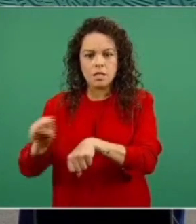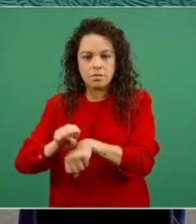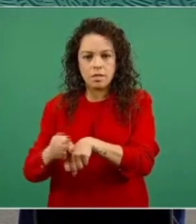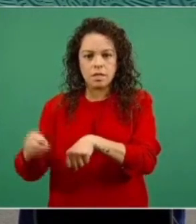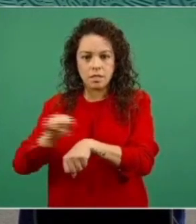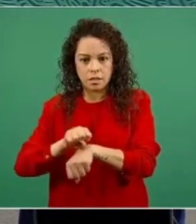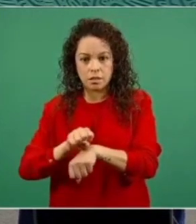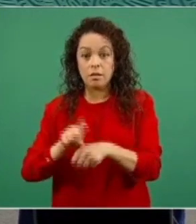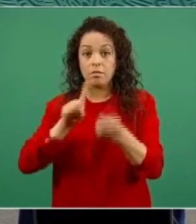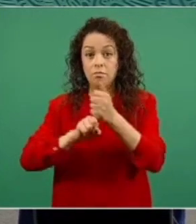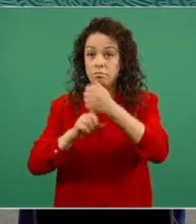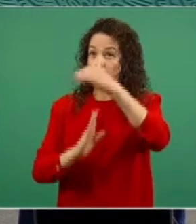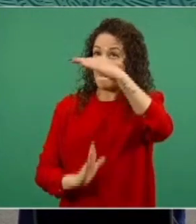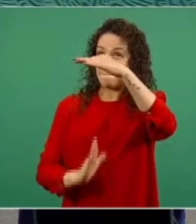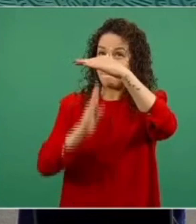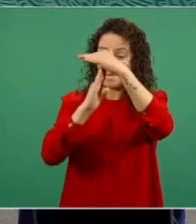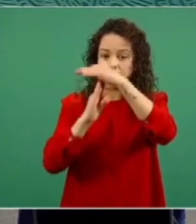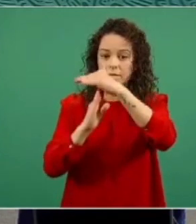por arriba del